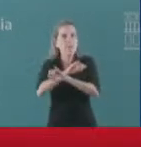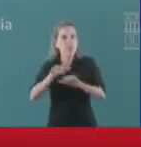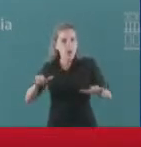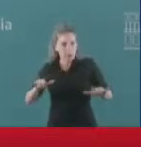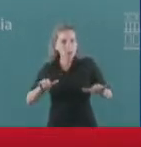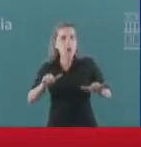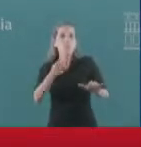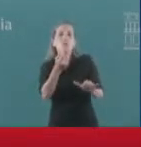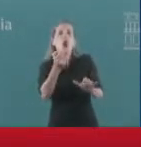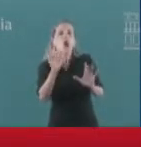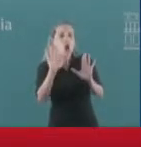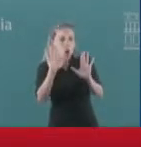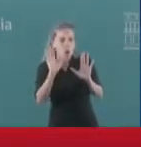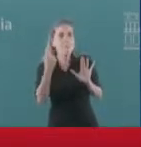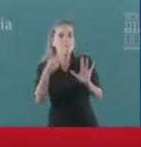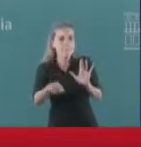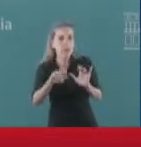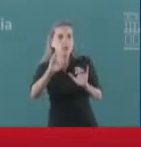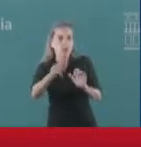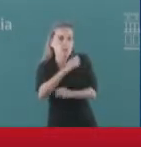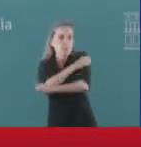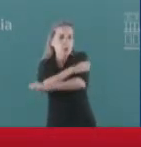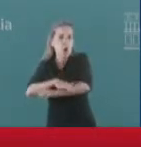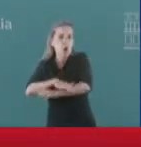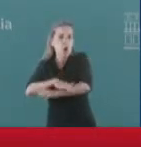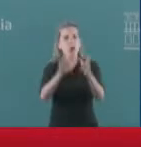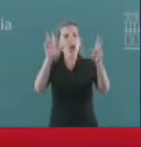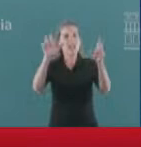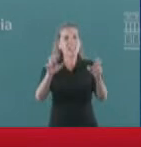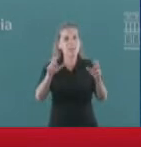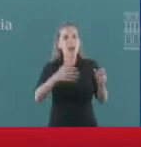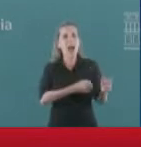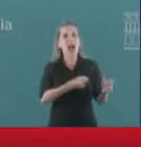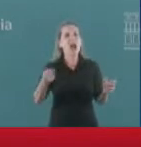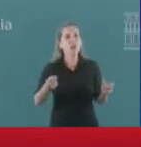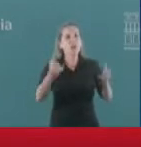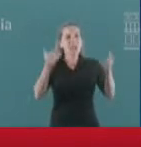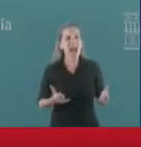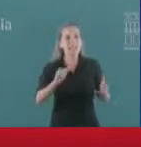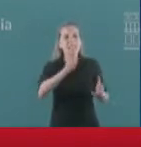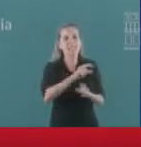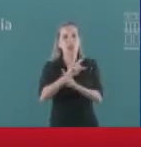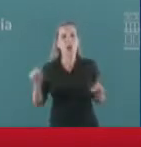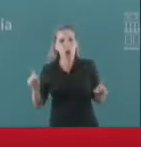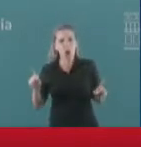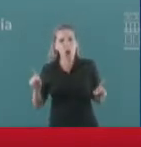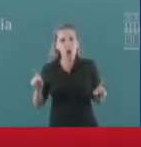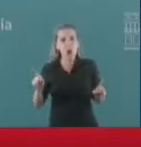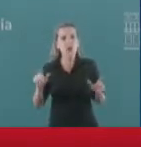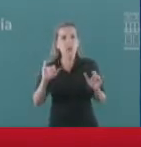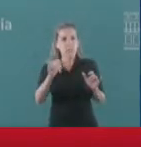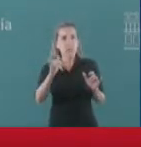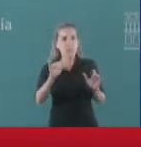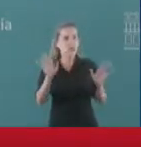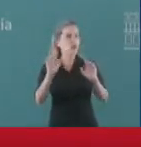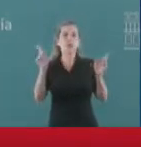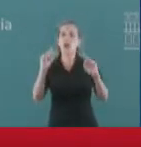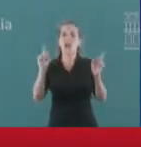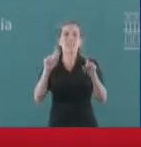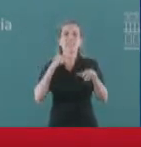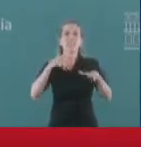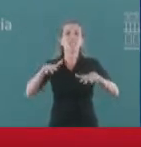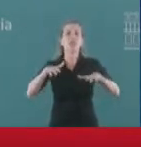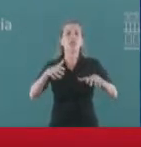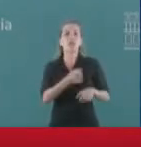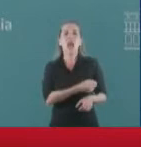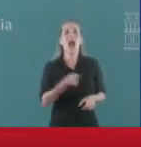lo que se pueden imaginar. Bueno, el tema de que los presos no tienen teléfonos en las cárceles, bueno, una serie de cosas que no tienen desperdicio. Y